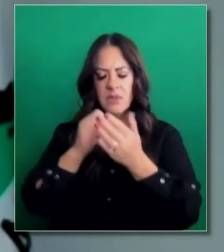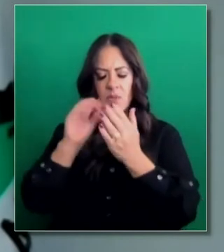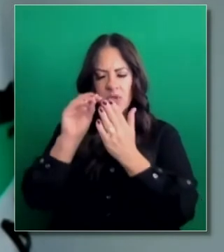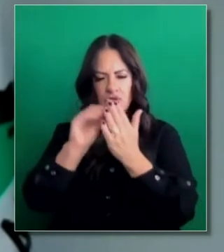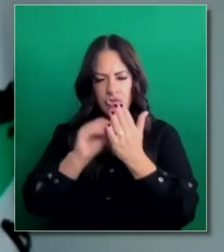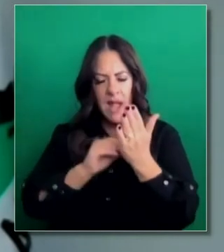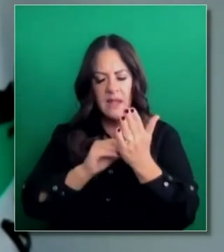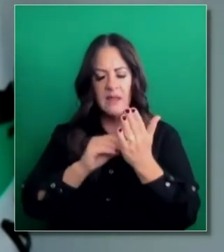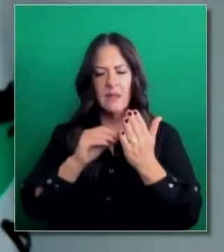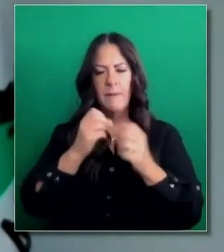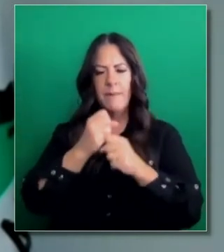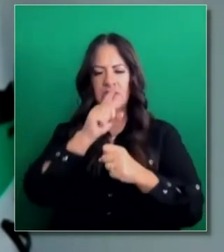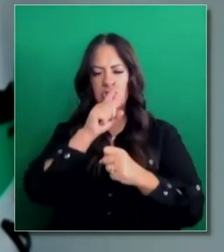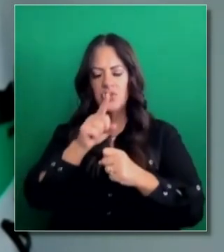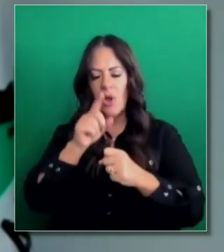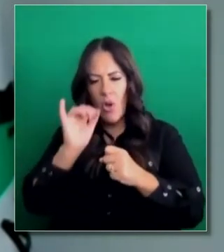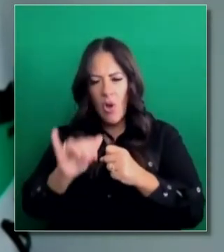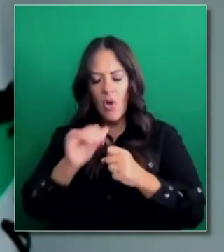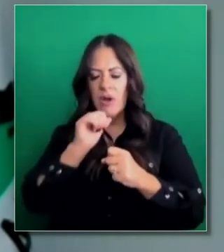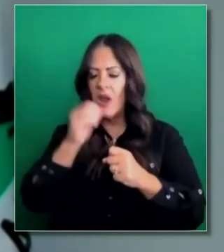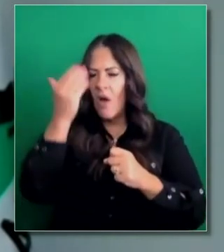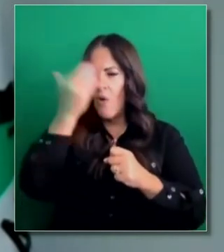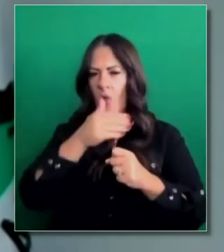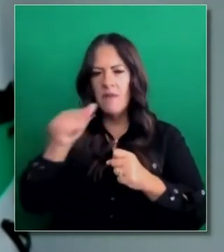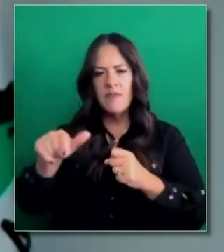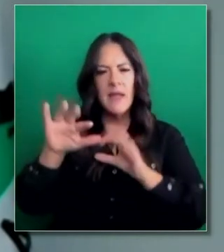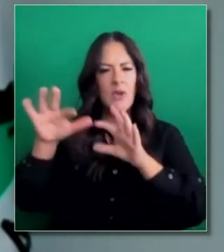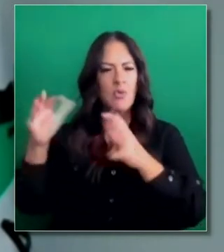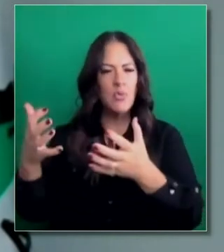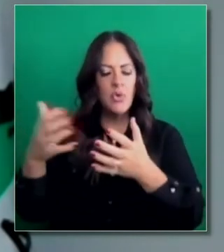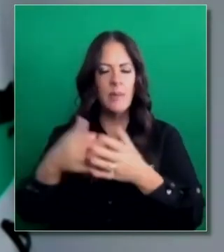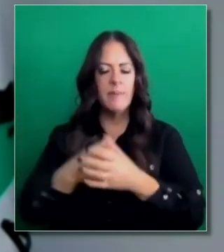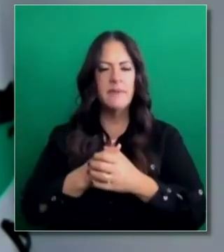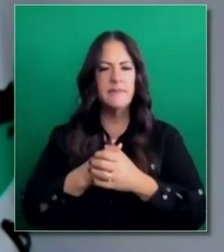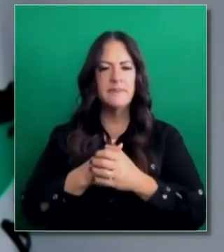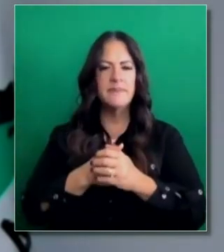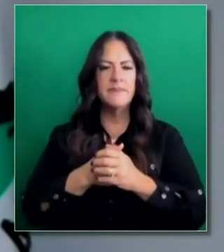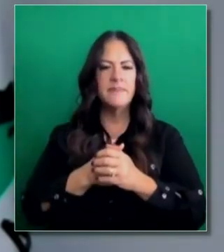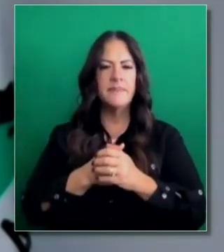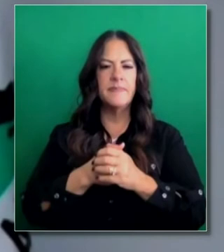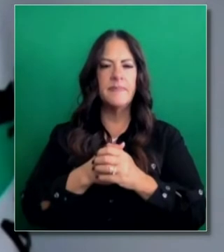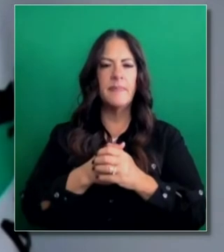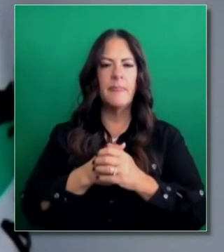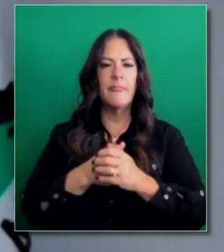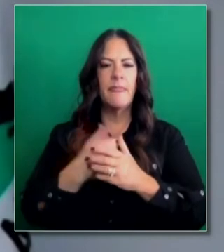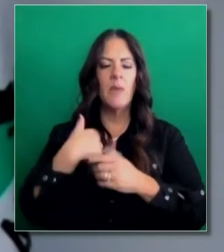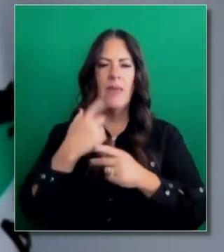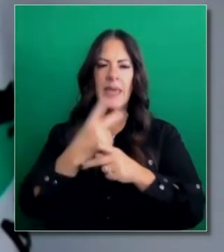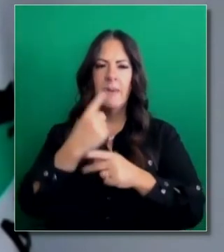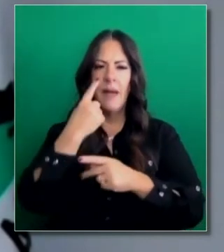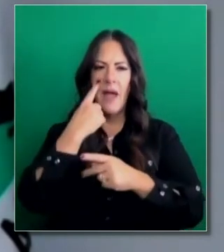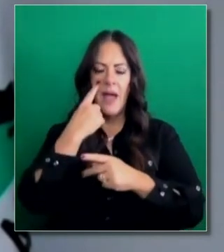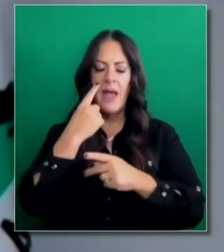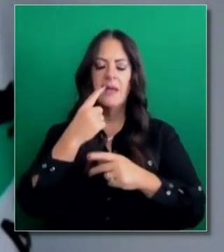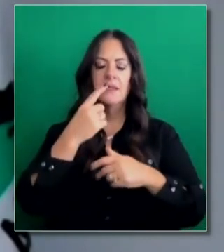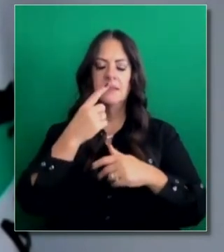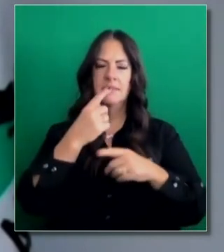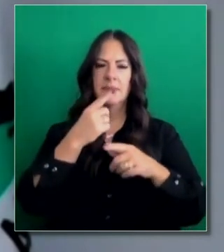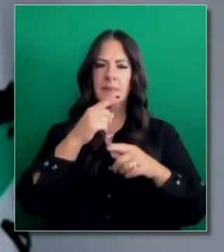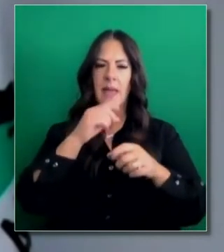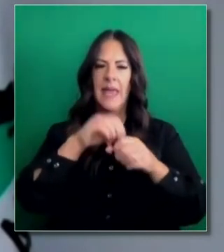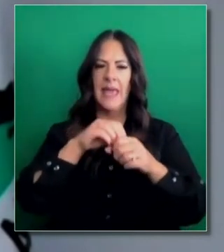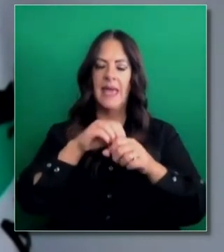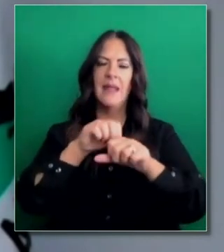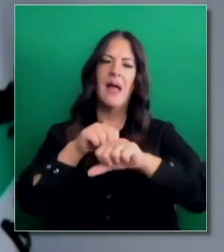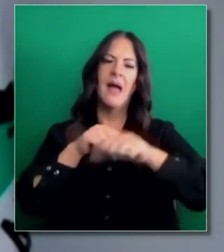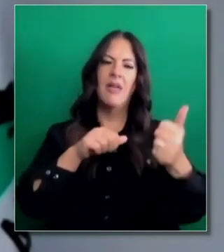durante muchos meses queremos colaborar y ayudarles para que podamos seguir adelante con la vacunación y al